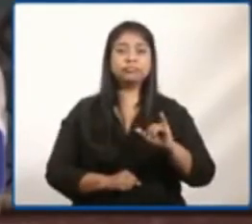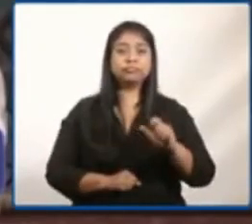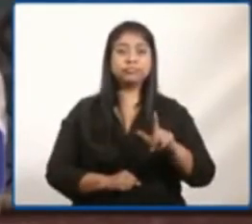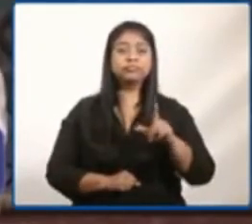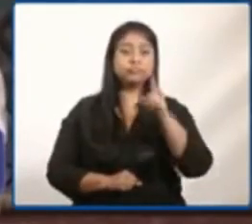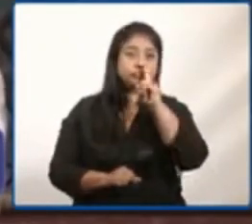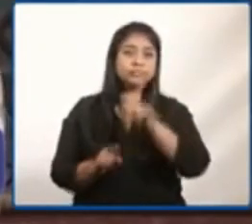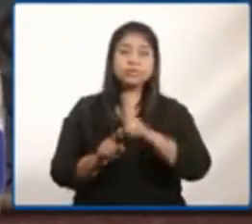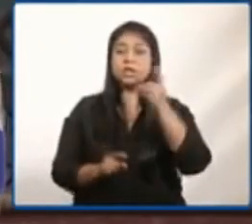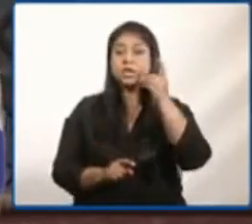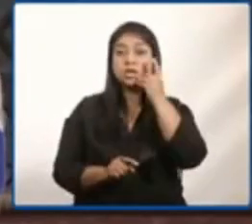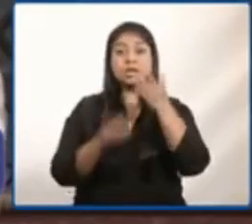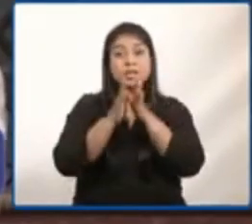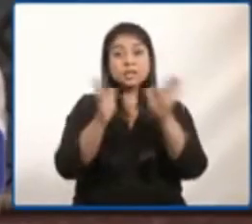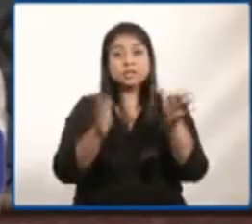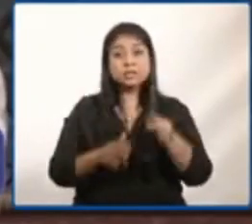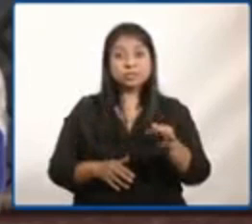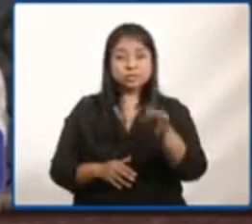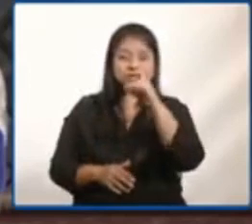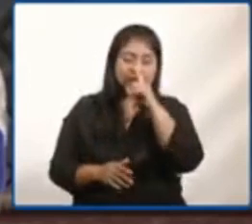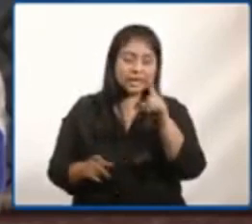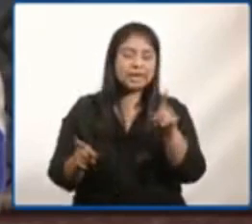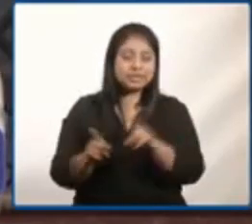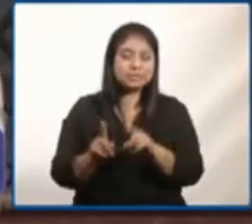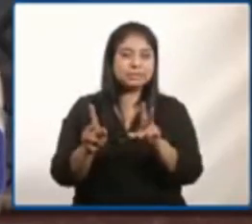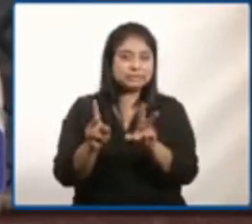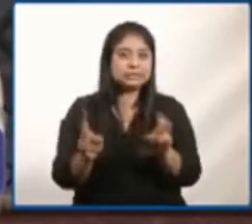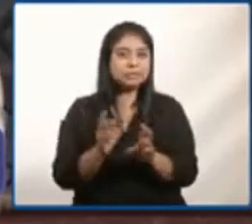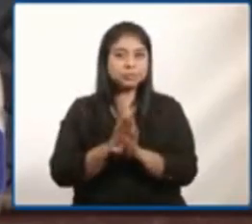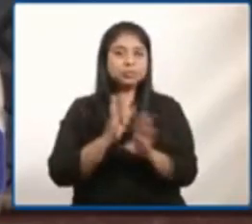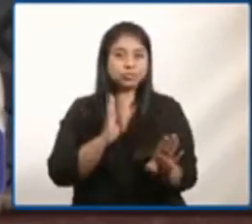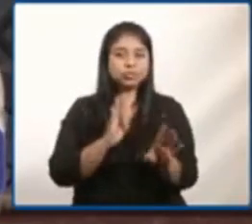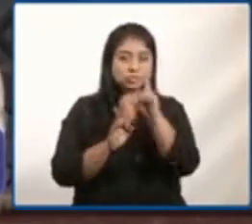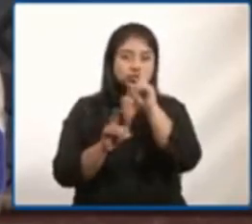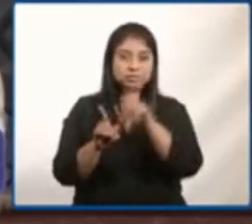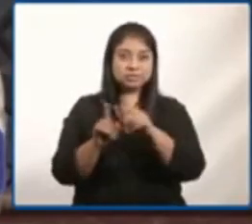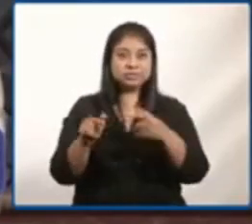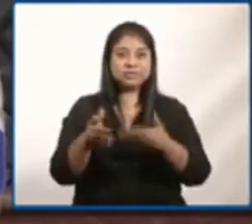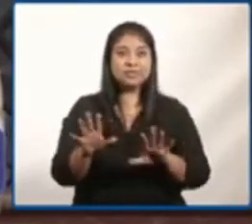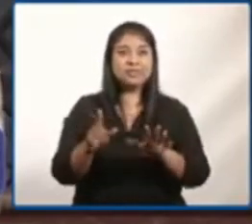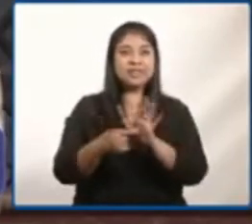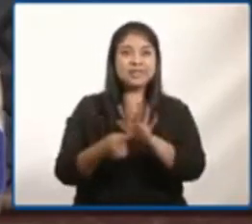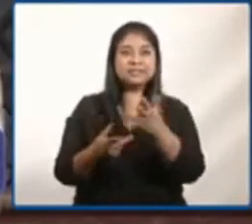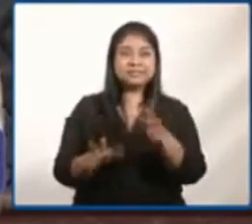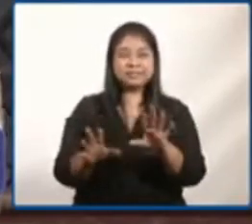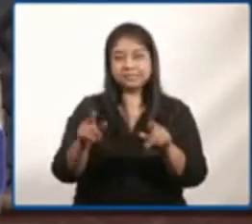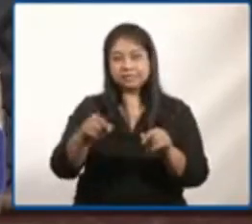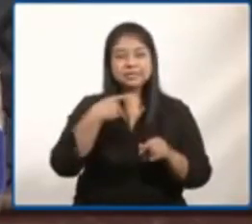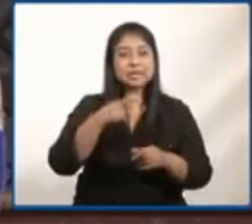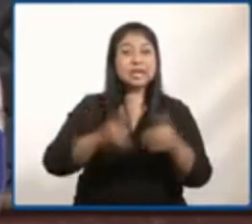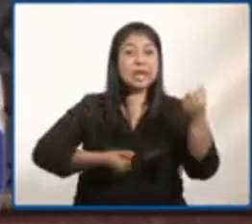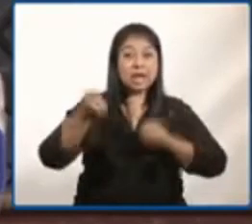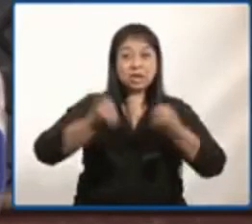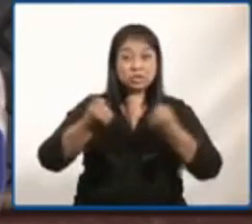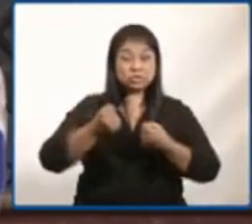Transportes, porque hay que verificar el tema de los autobuses, por ejemplo, y el tema de los vehículos particulares, que se estará